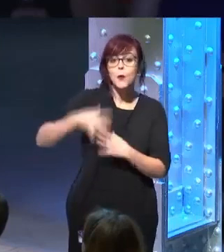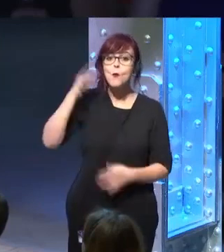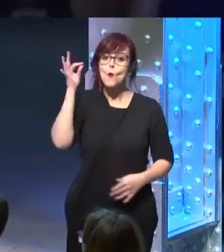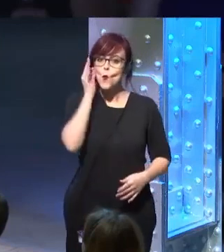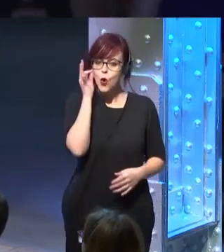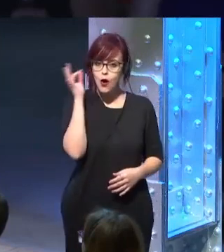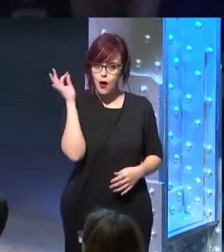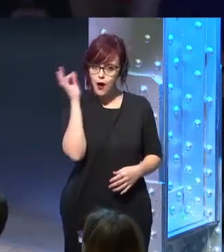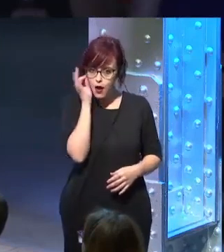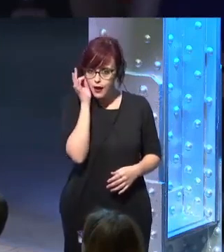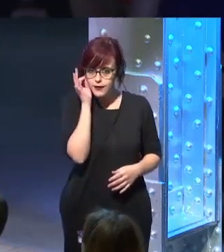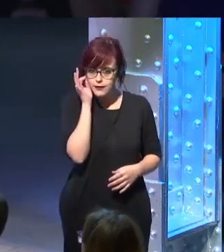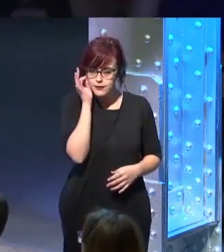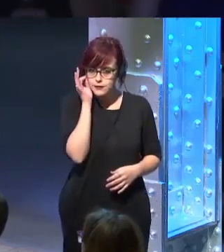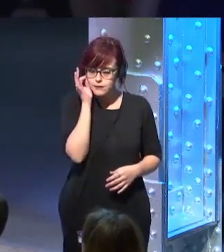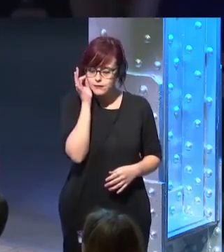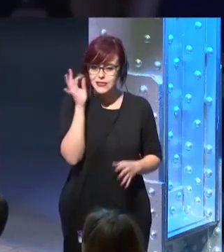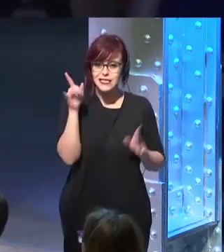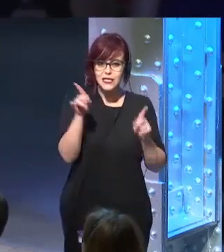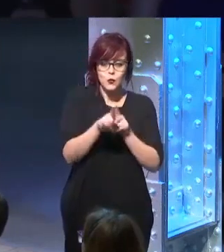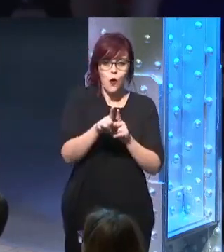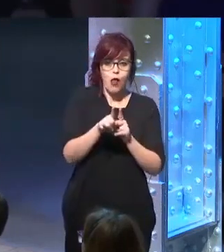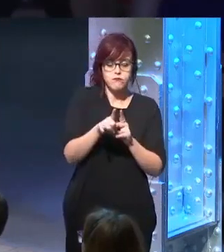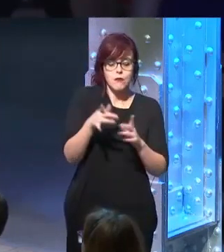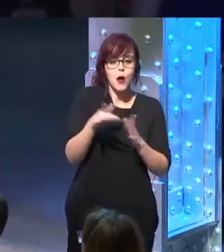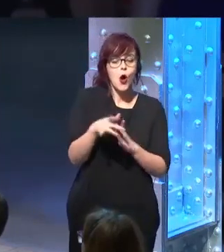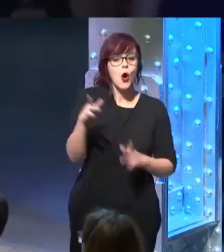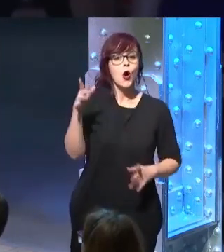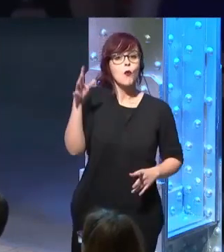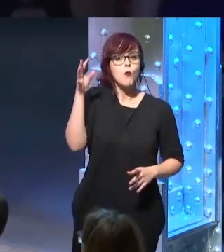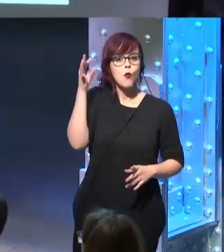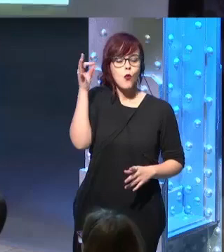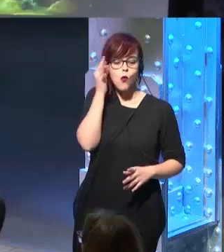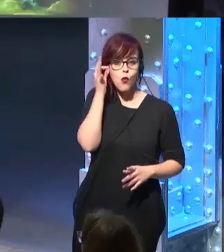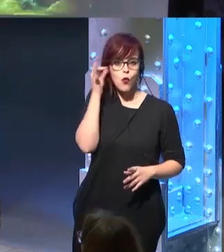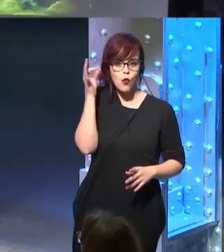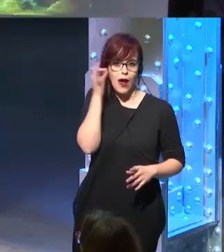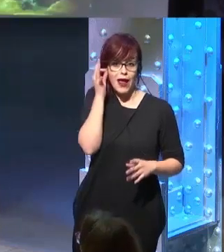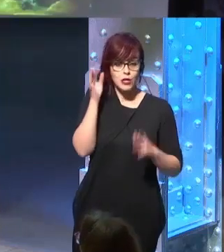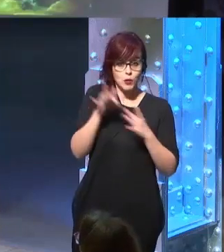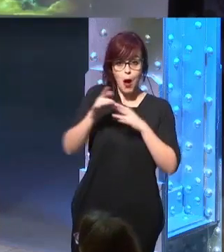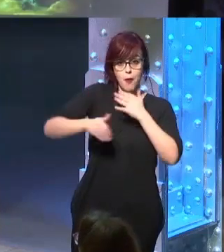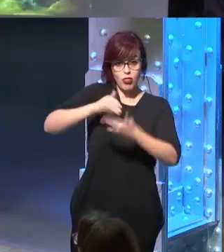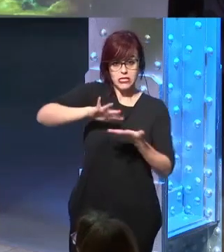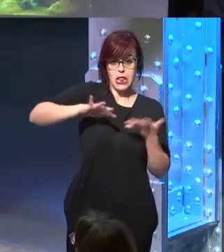mujeres están silenciadas durante el proceso de transformarse.